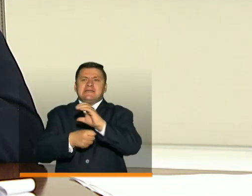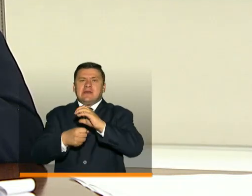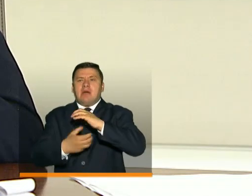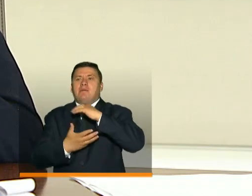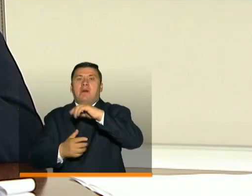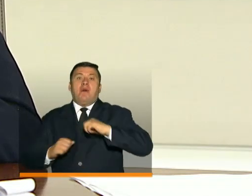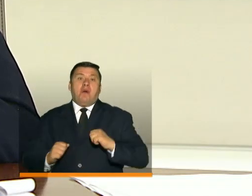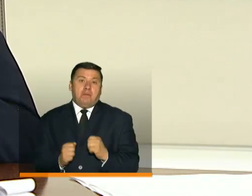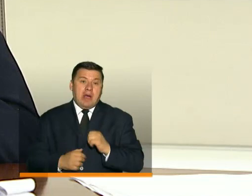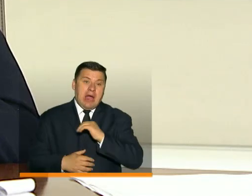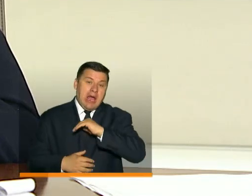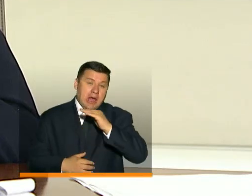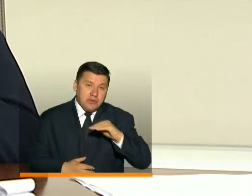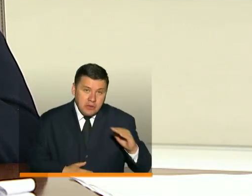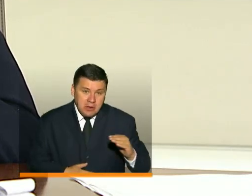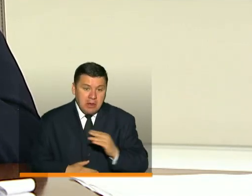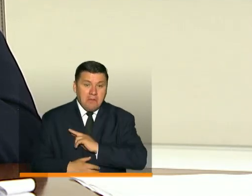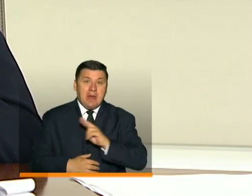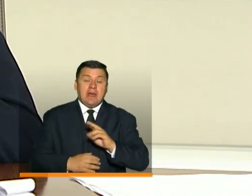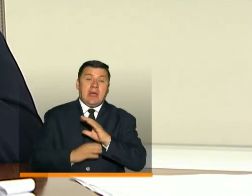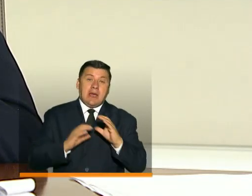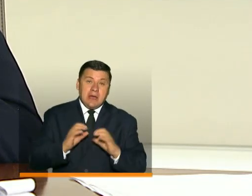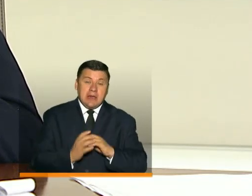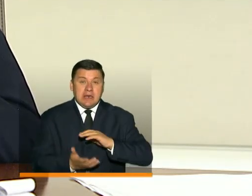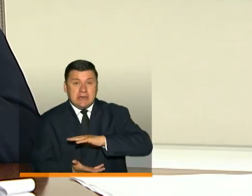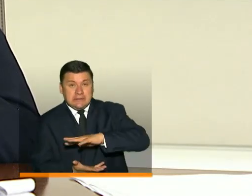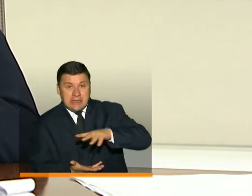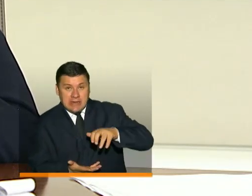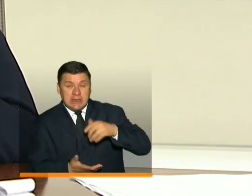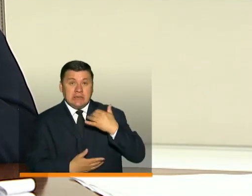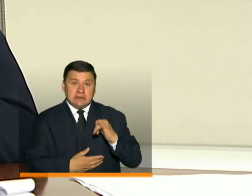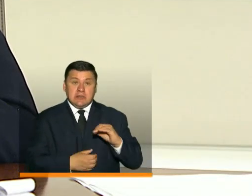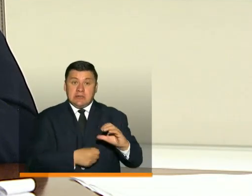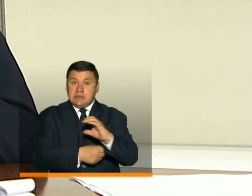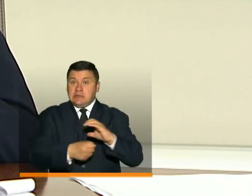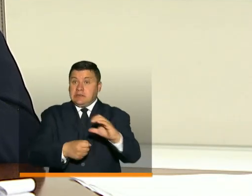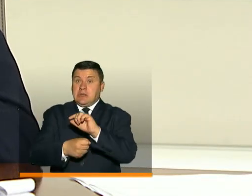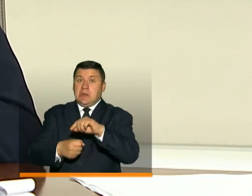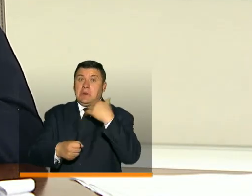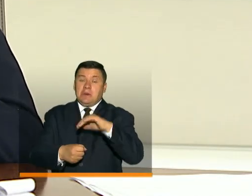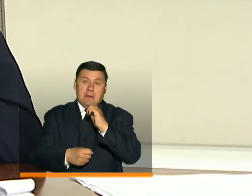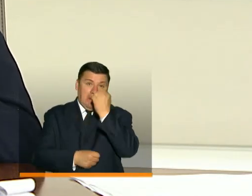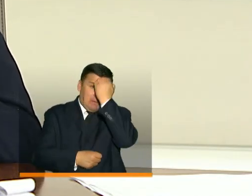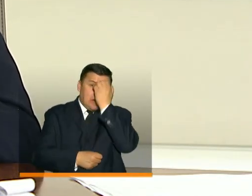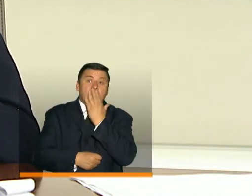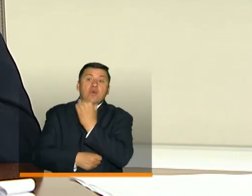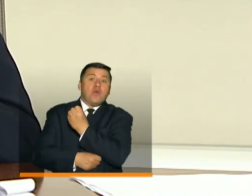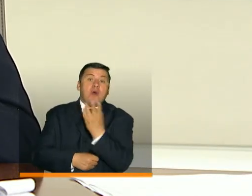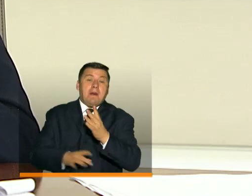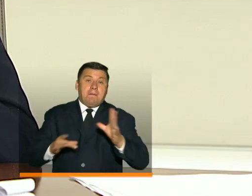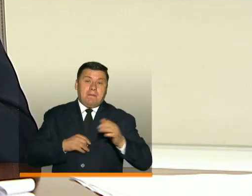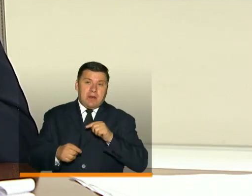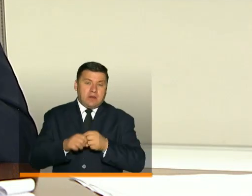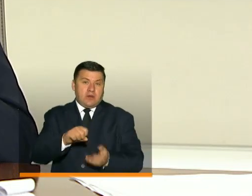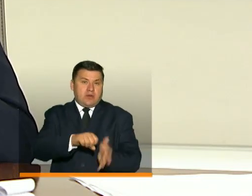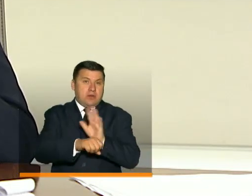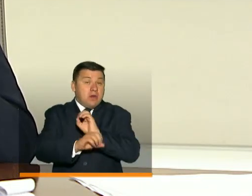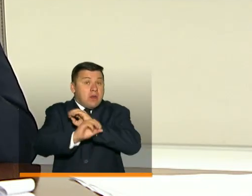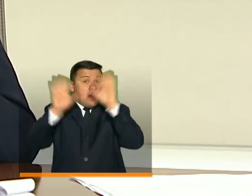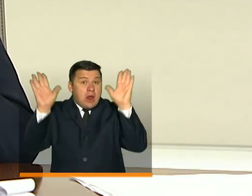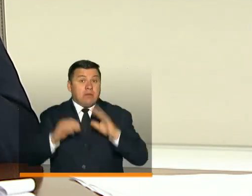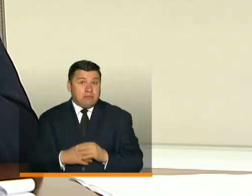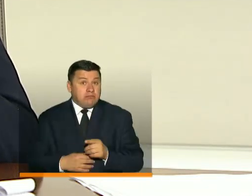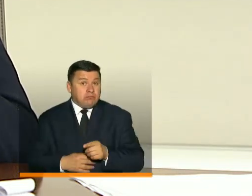país: Bogotá, Antioquia, Valle del Cauca, Santander, en las ciudades que concentran el mayor número de casos de COVID. Por